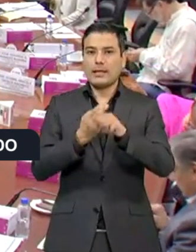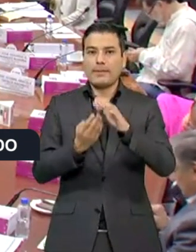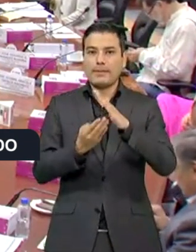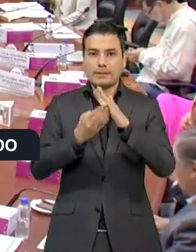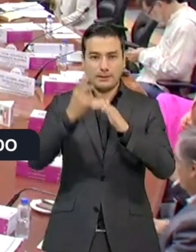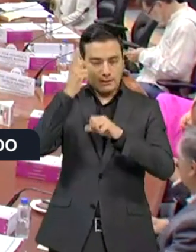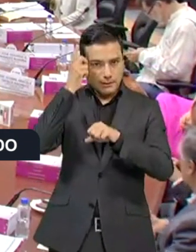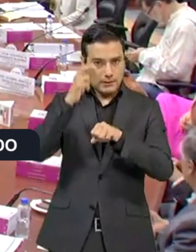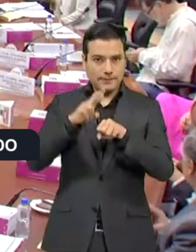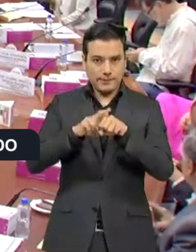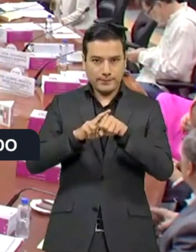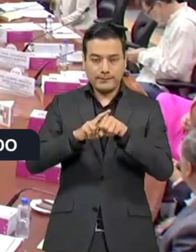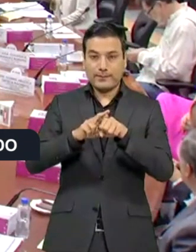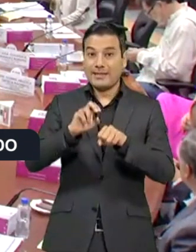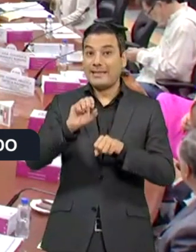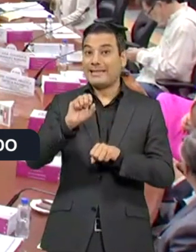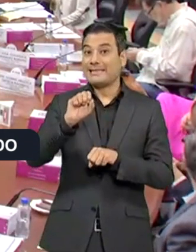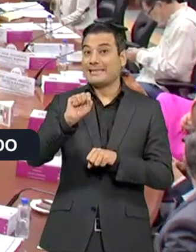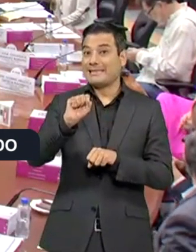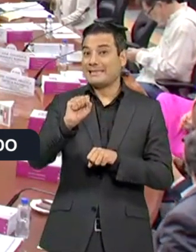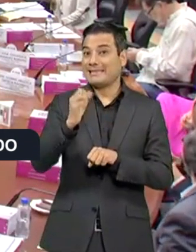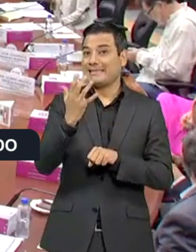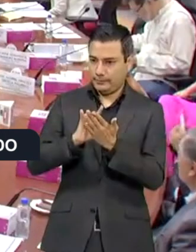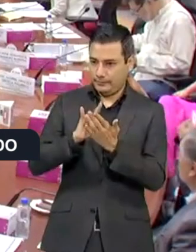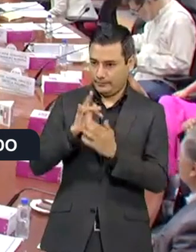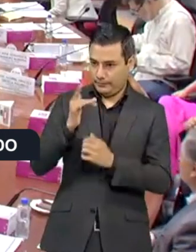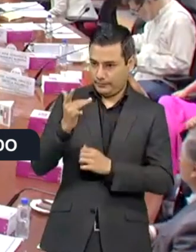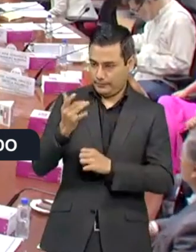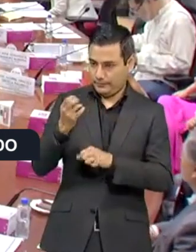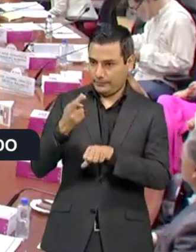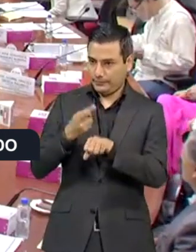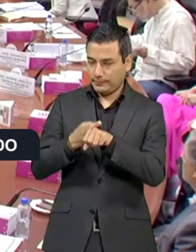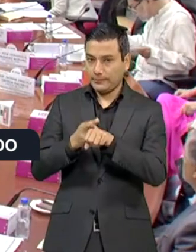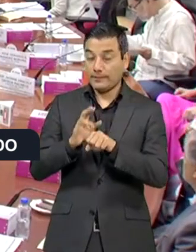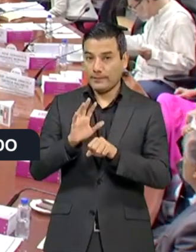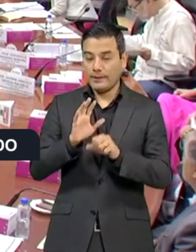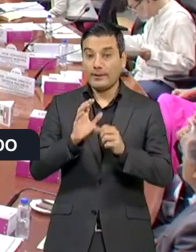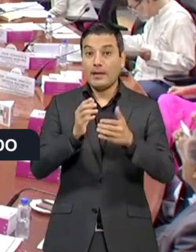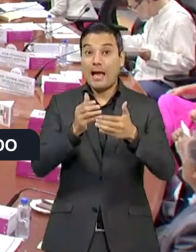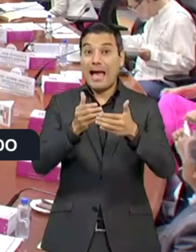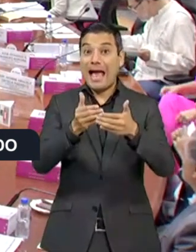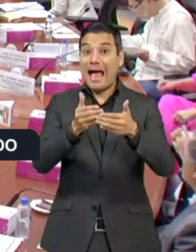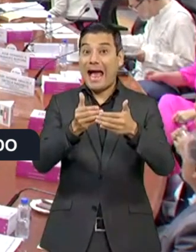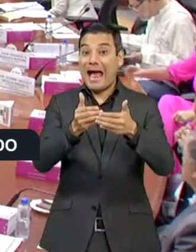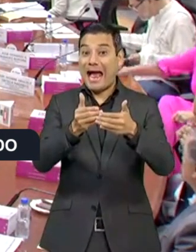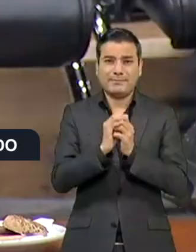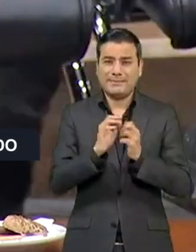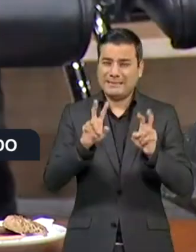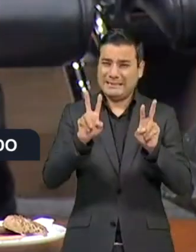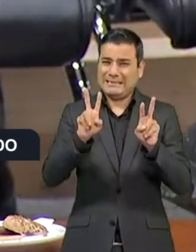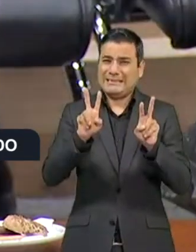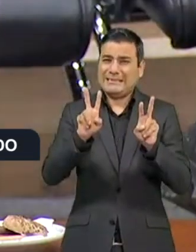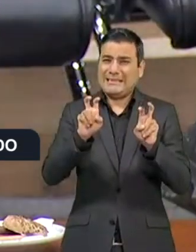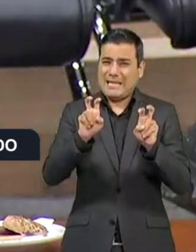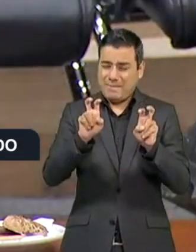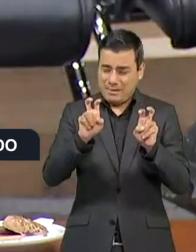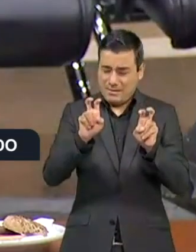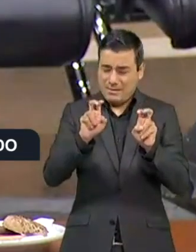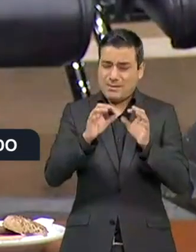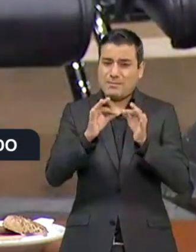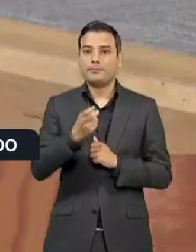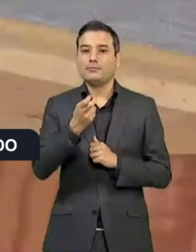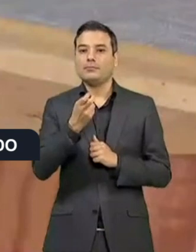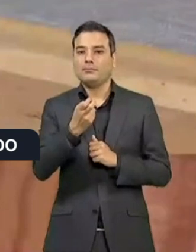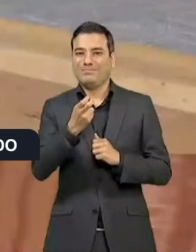resultando seleccionadas Jalisco y Campeche la decisión del INE ha sido cuestionada por representantes de movimiento ciudadano como ivón Ortega y